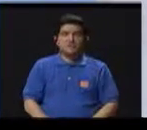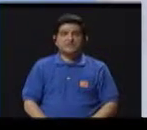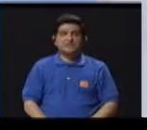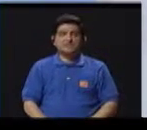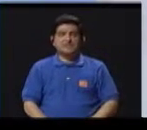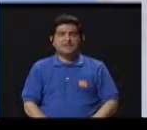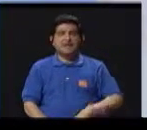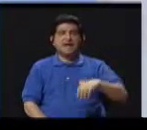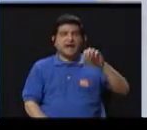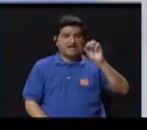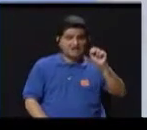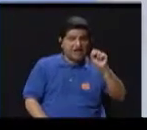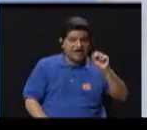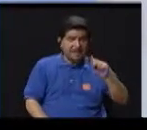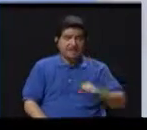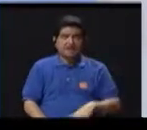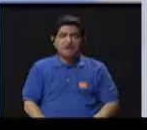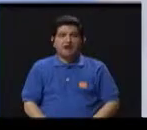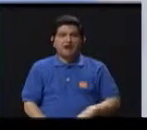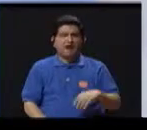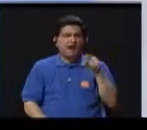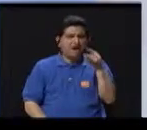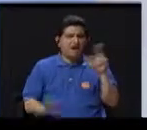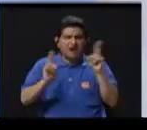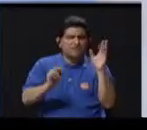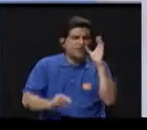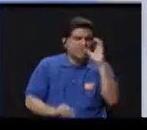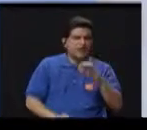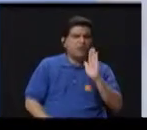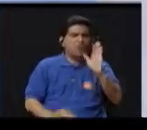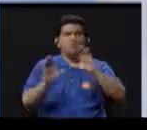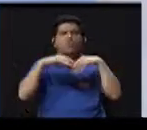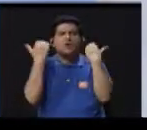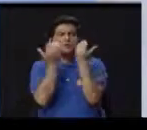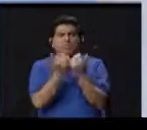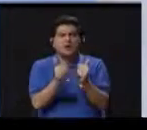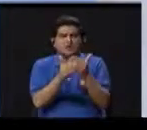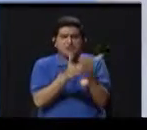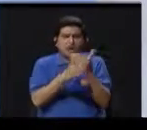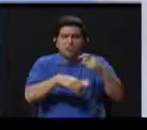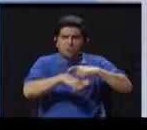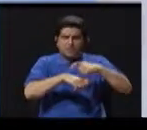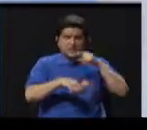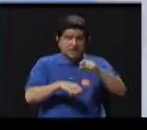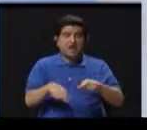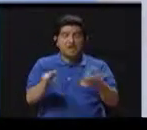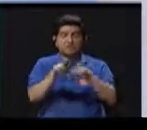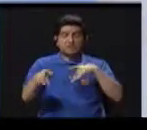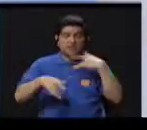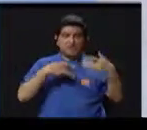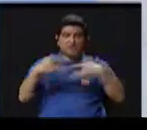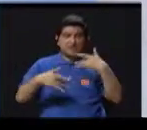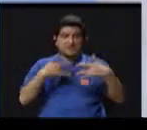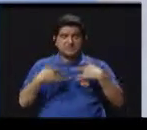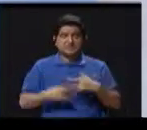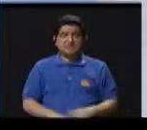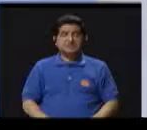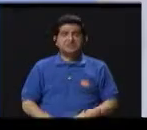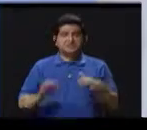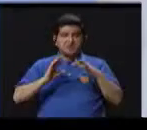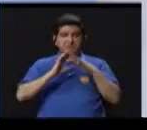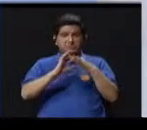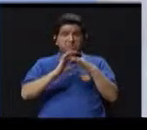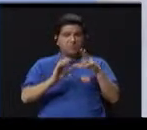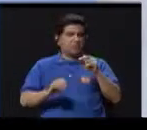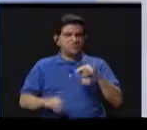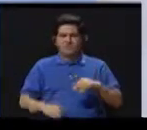¿verdad?, que los buscábamos en los recreos, íbamos a las clases de ellos, pasábamos tiempo con ellos para que ellos también se familiarizaran con nosotros y que no fuera